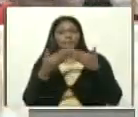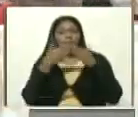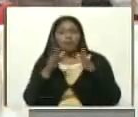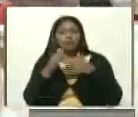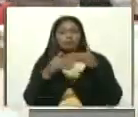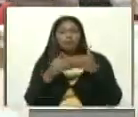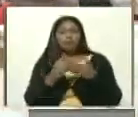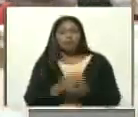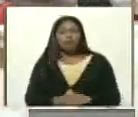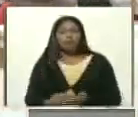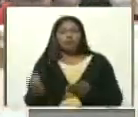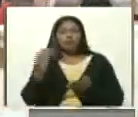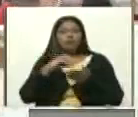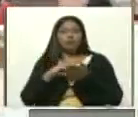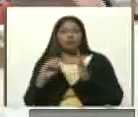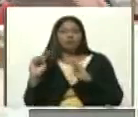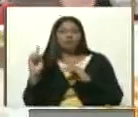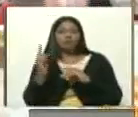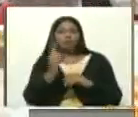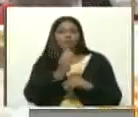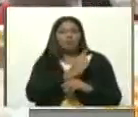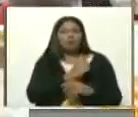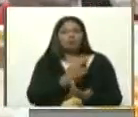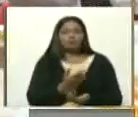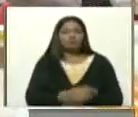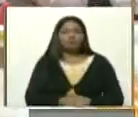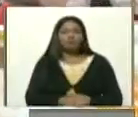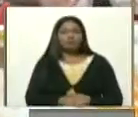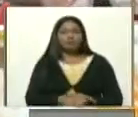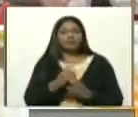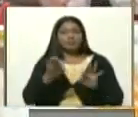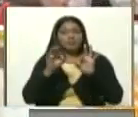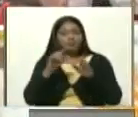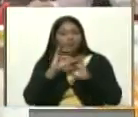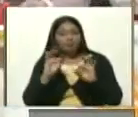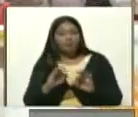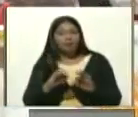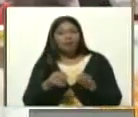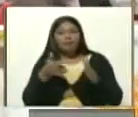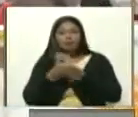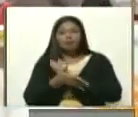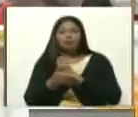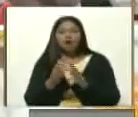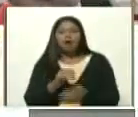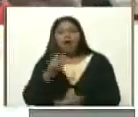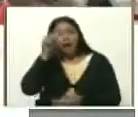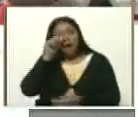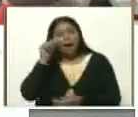y tuvo que regresar el avión. Una cosa loca. Exactamente le pasó a Alex Saab y